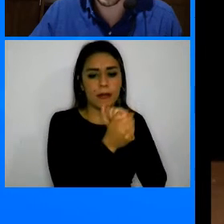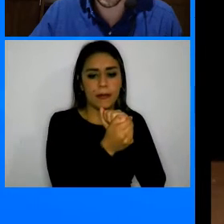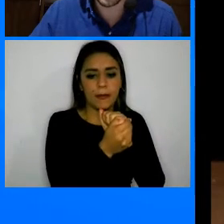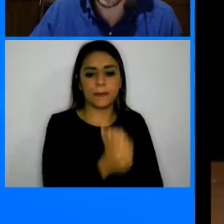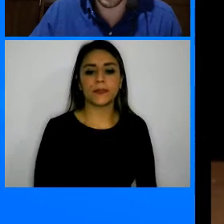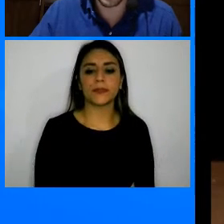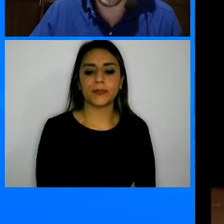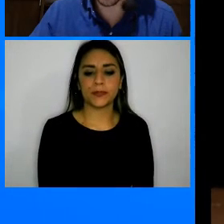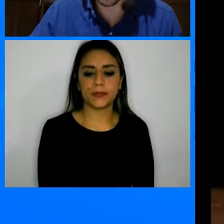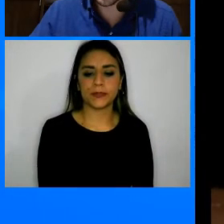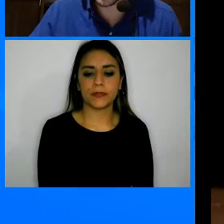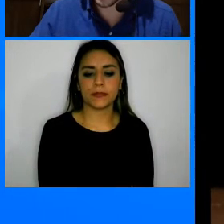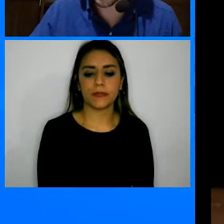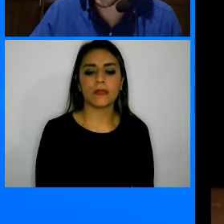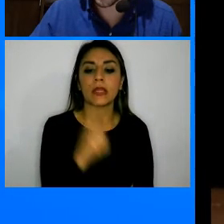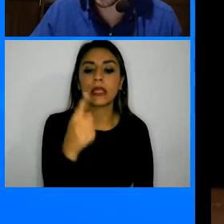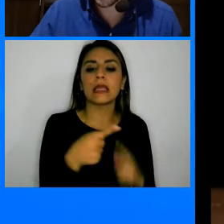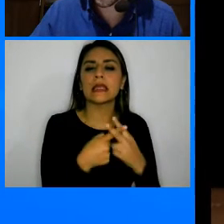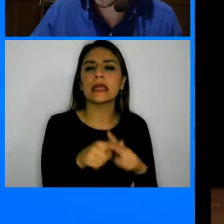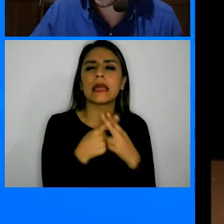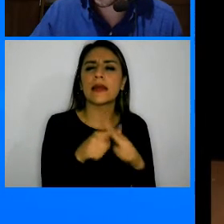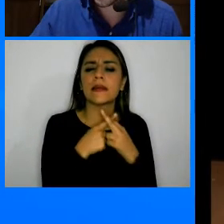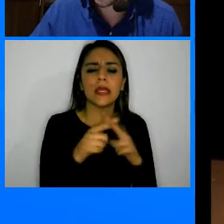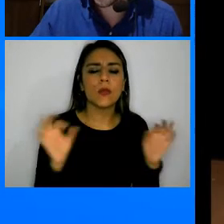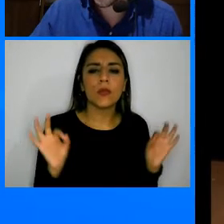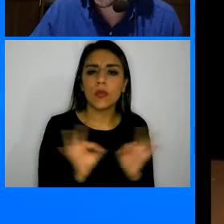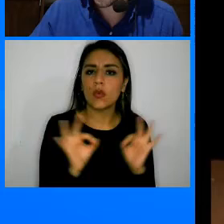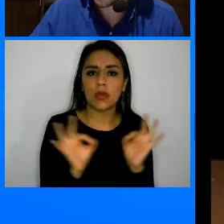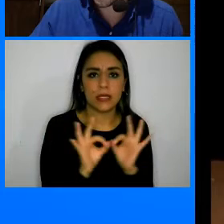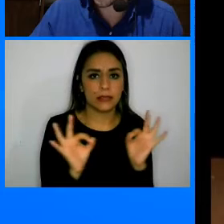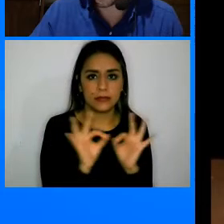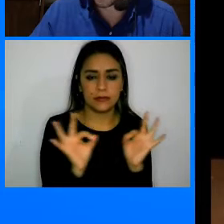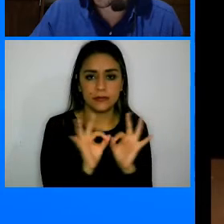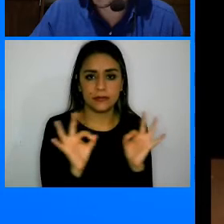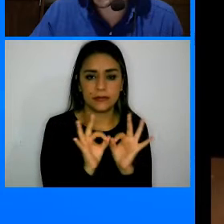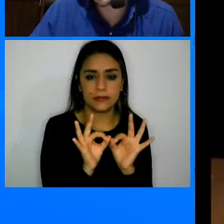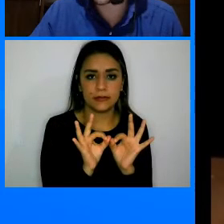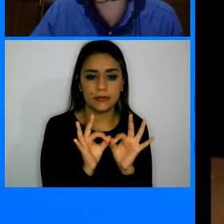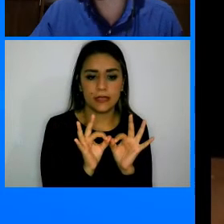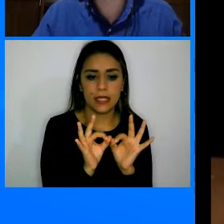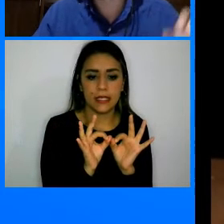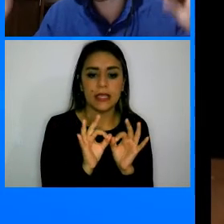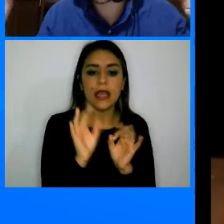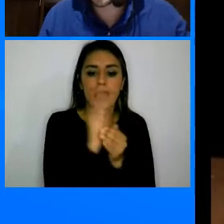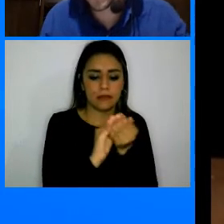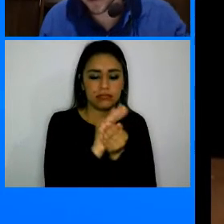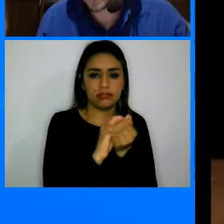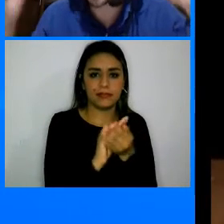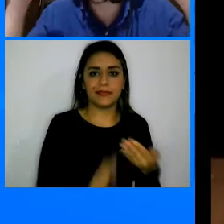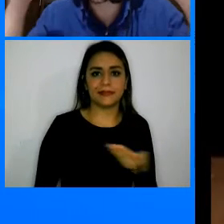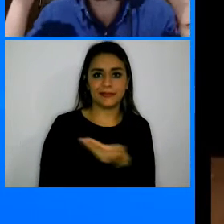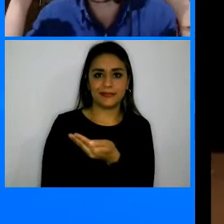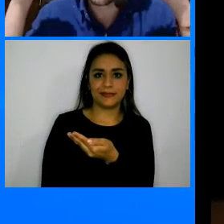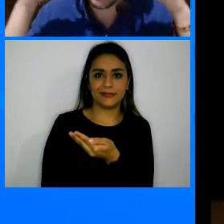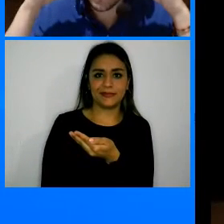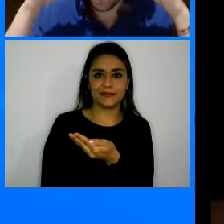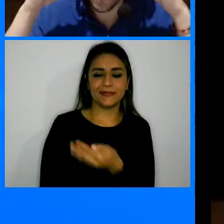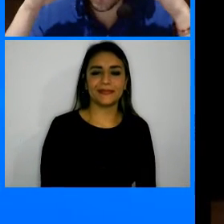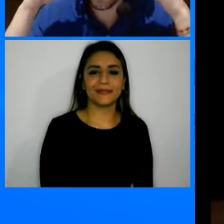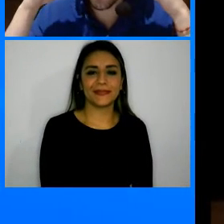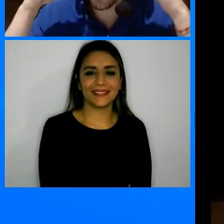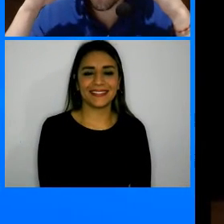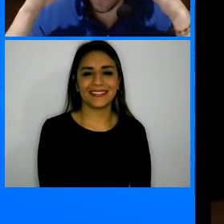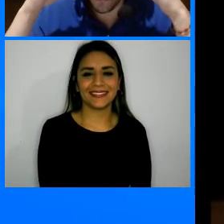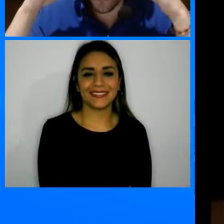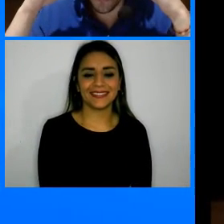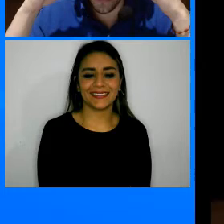a partir además de herramientas muy sencillas y de una bola de arcilla empiezan a salir